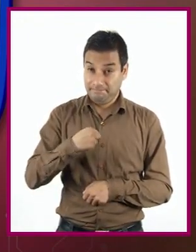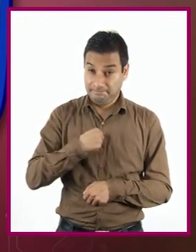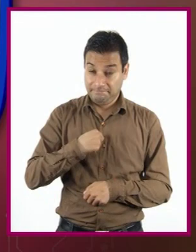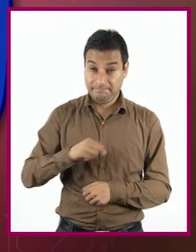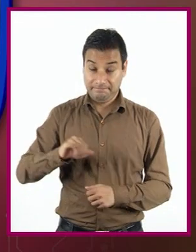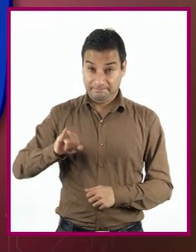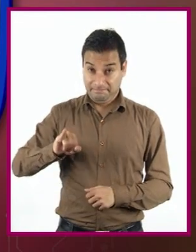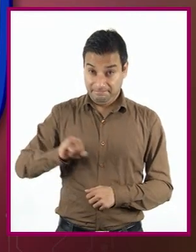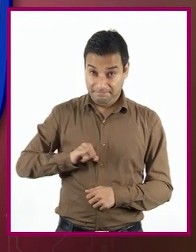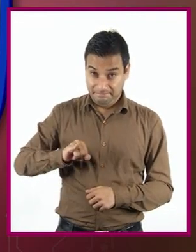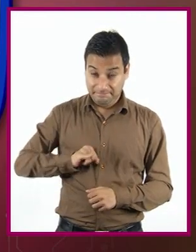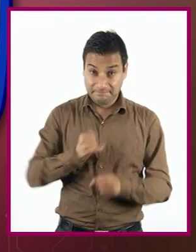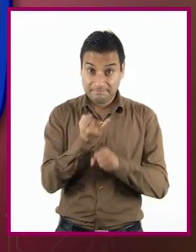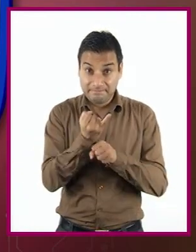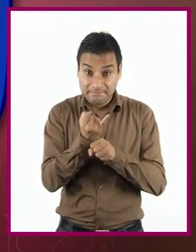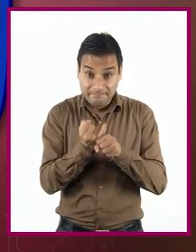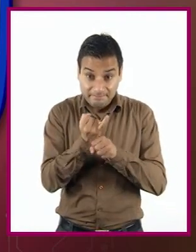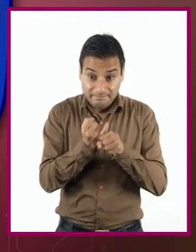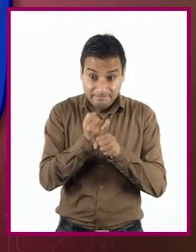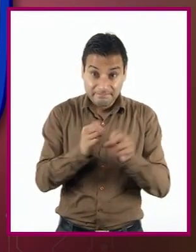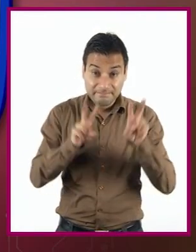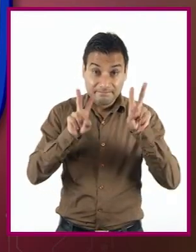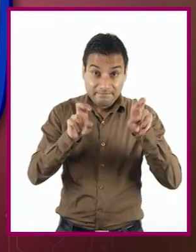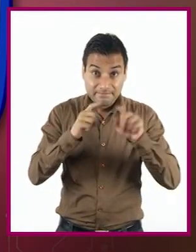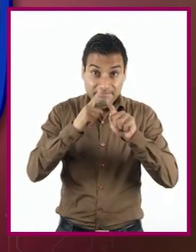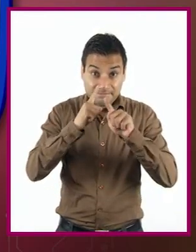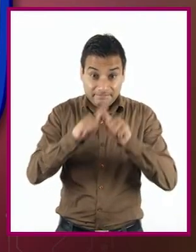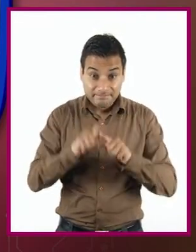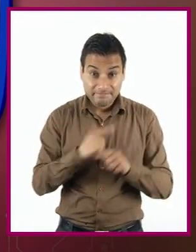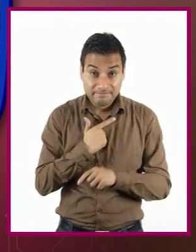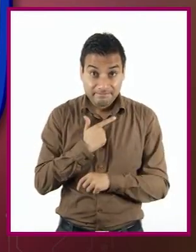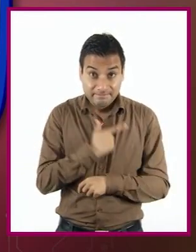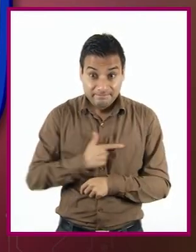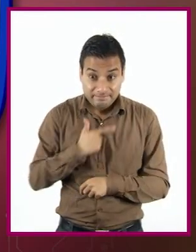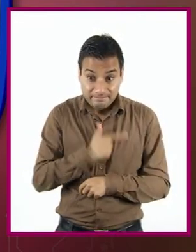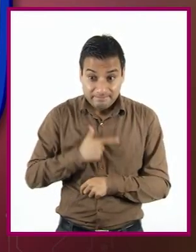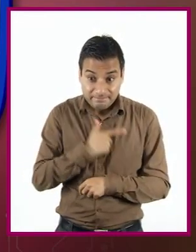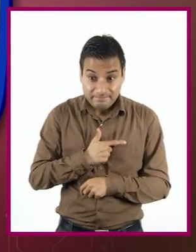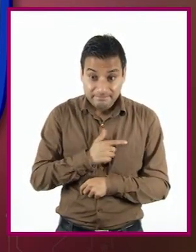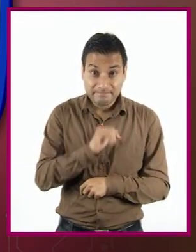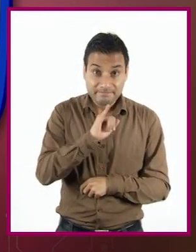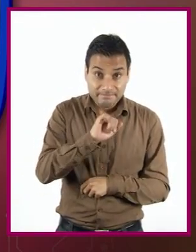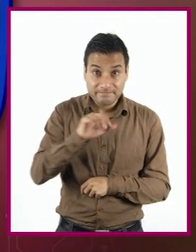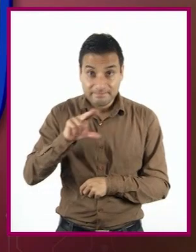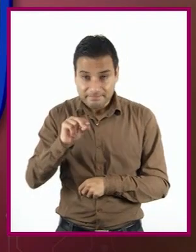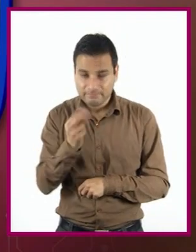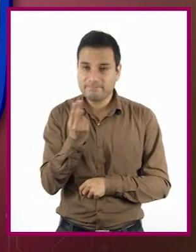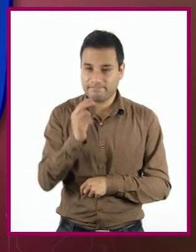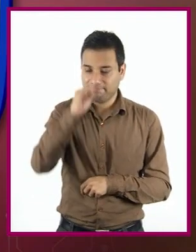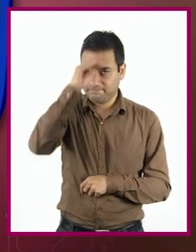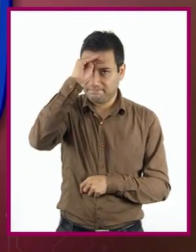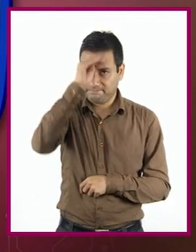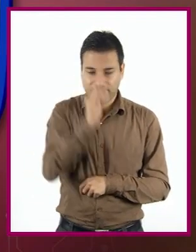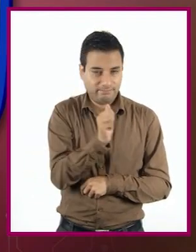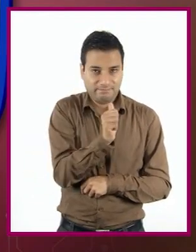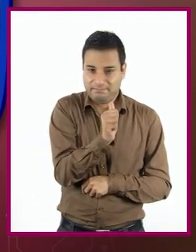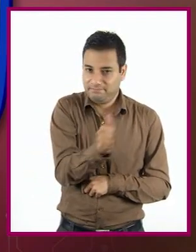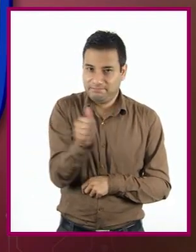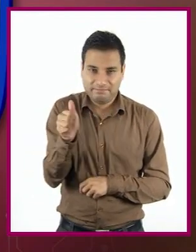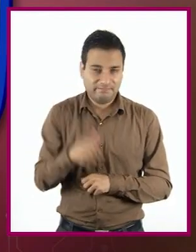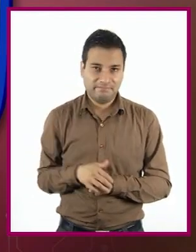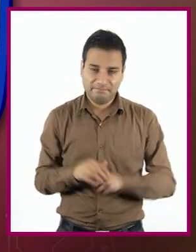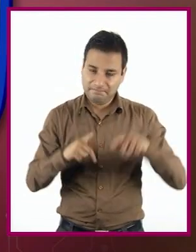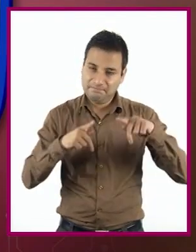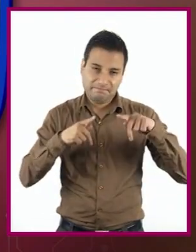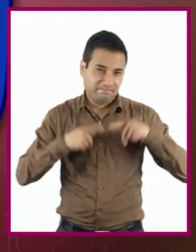y aprender cosas, investigar cosas o no, ¿sí? Y eso pues cada persona lo puede